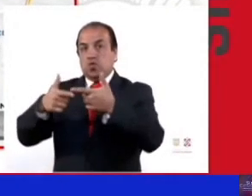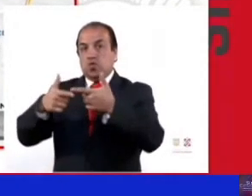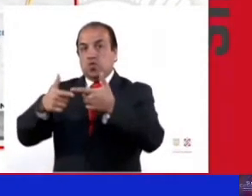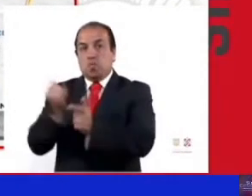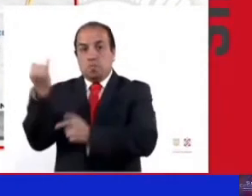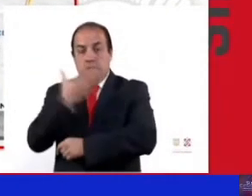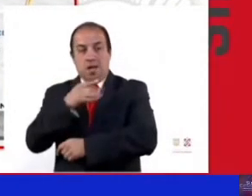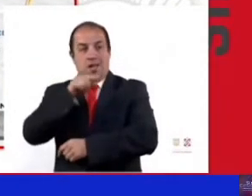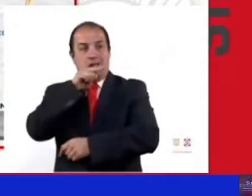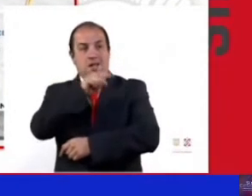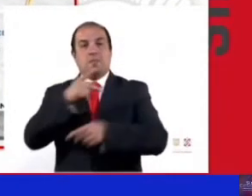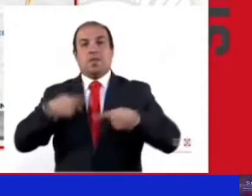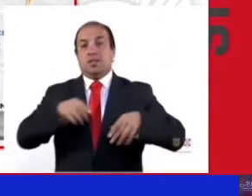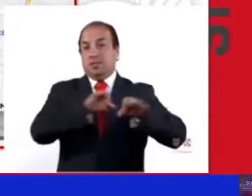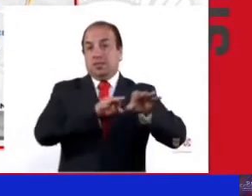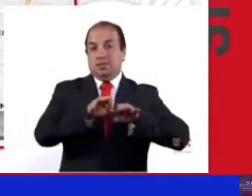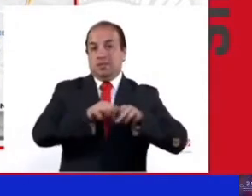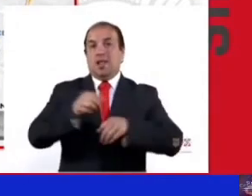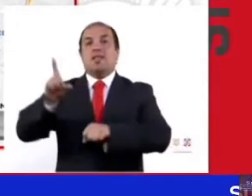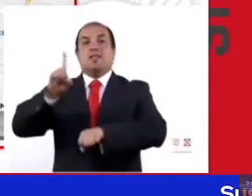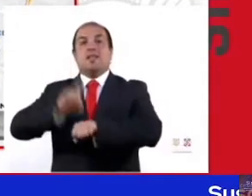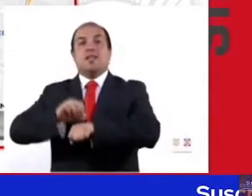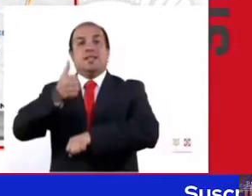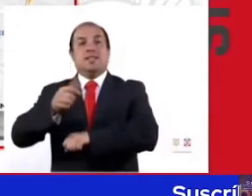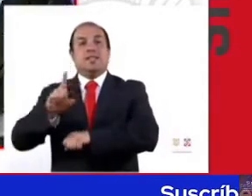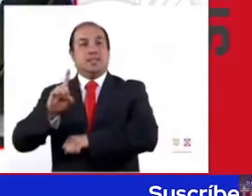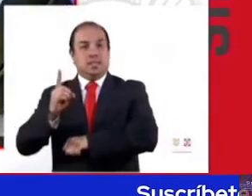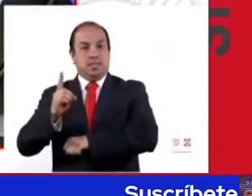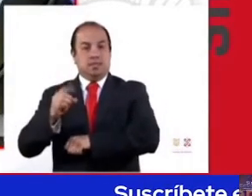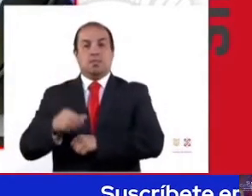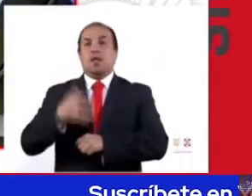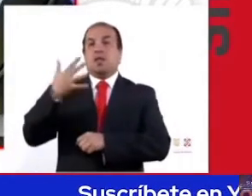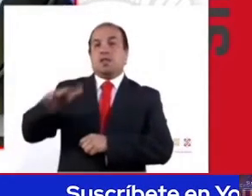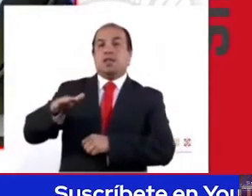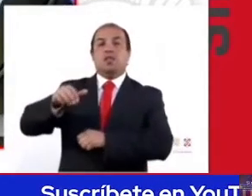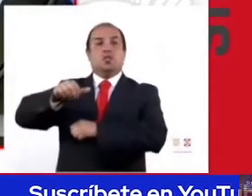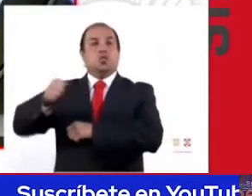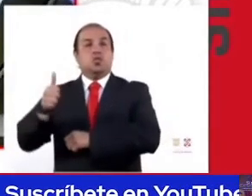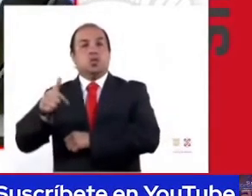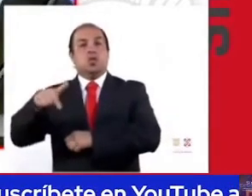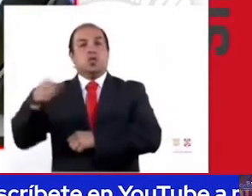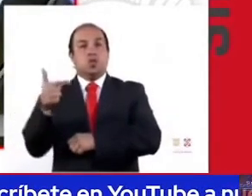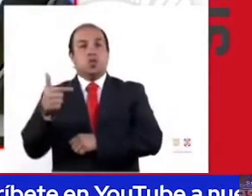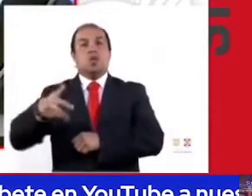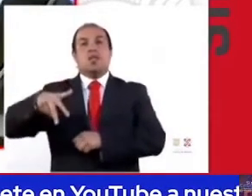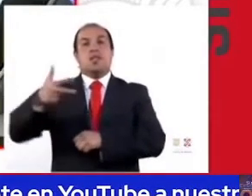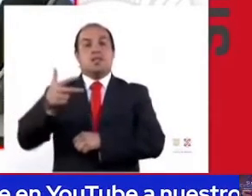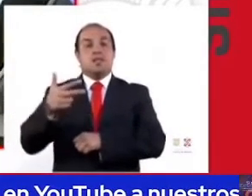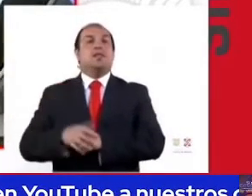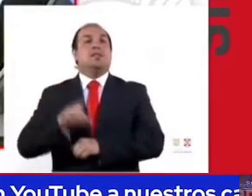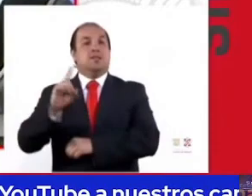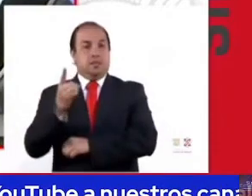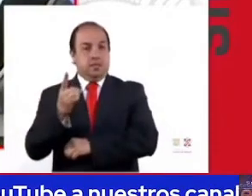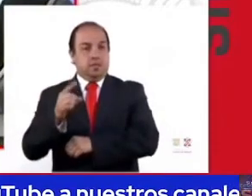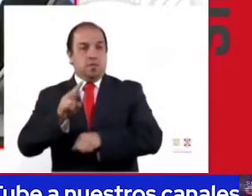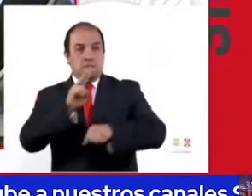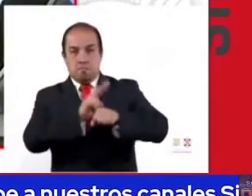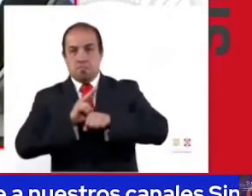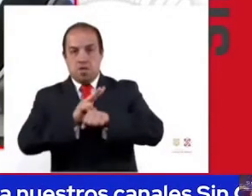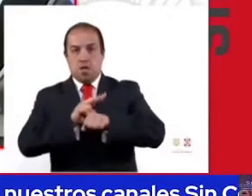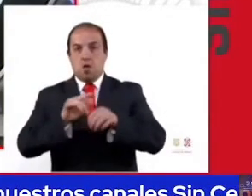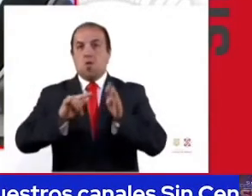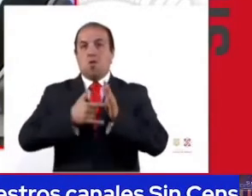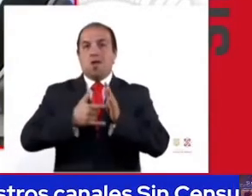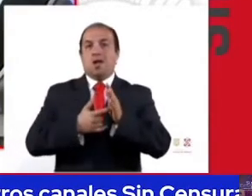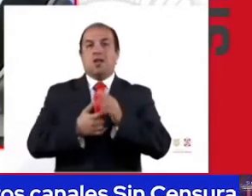víctima, los días 6 de diciembre, 10, 11, 12 y 13 de diciembre, en horarios de la